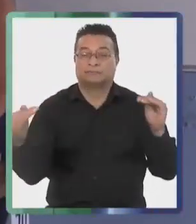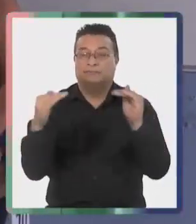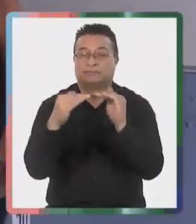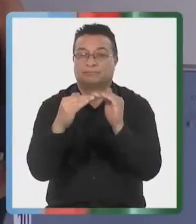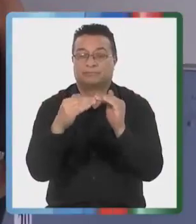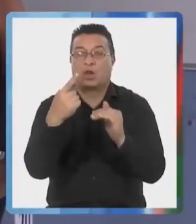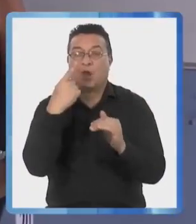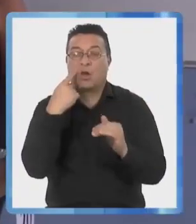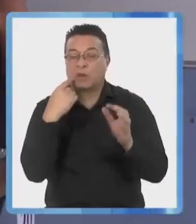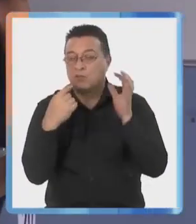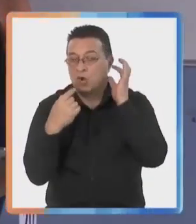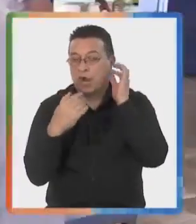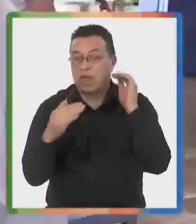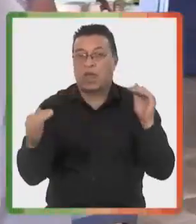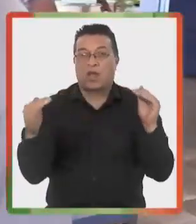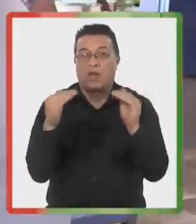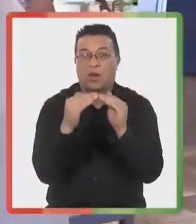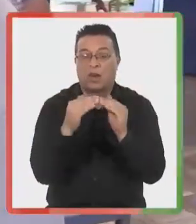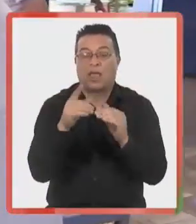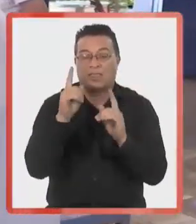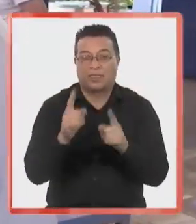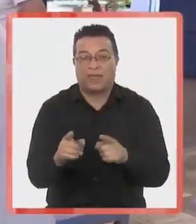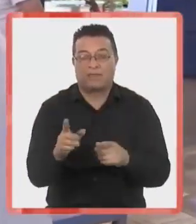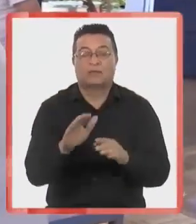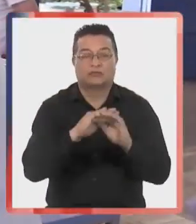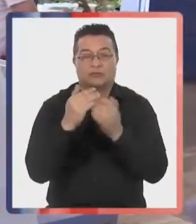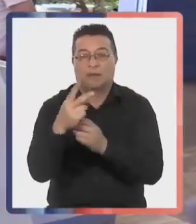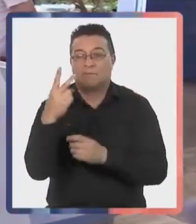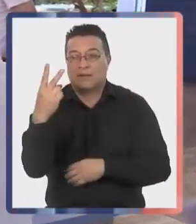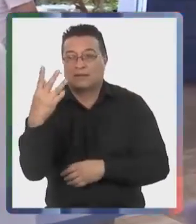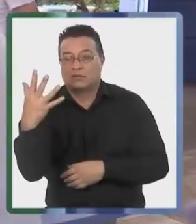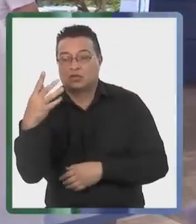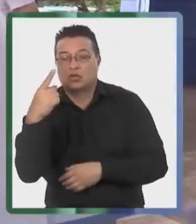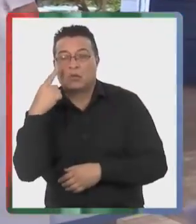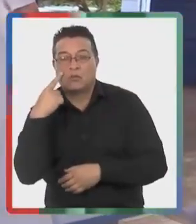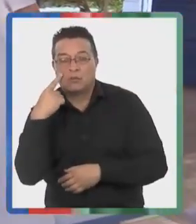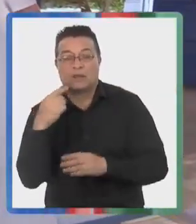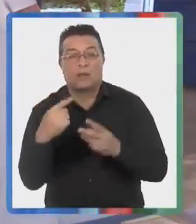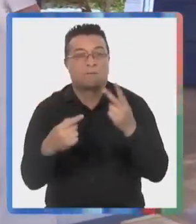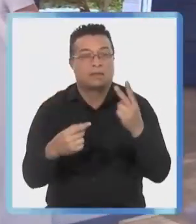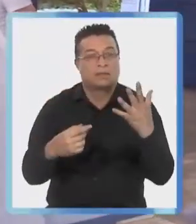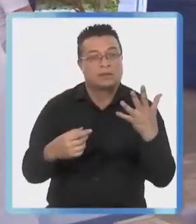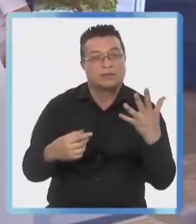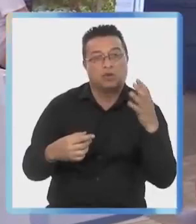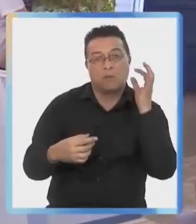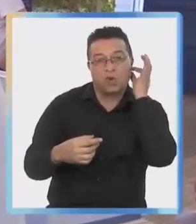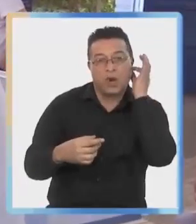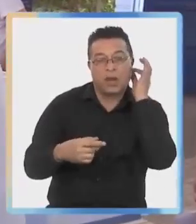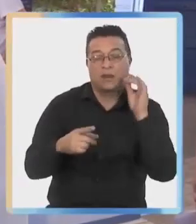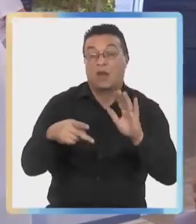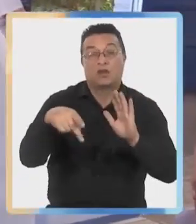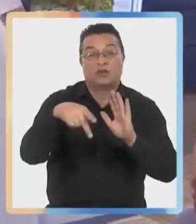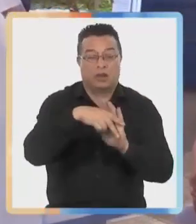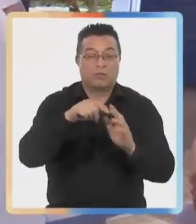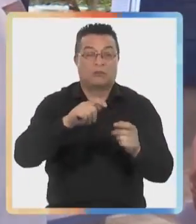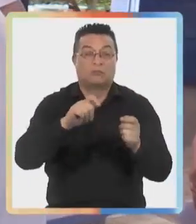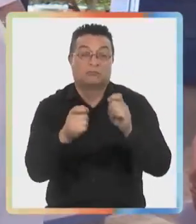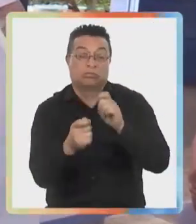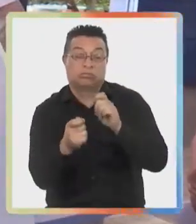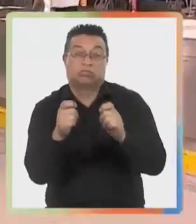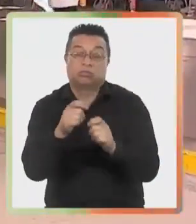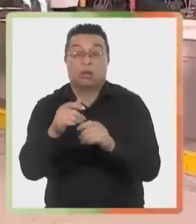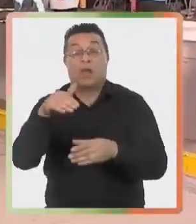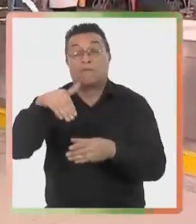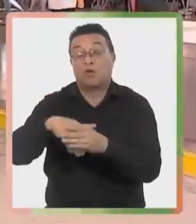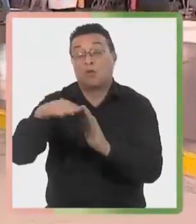paridad que permite a que los electos terminen siendo 25-25. Es una norma que va cambiando a la